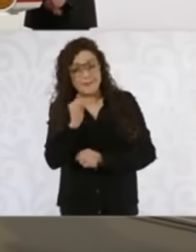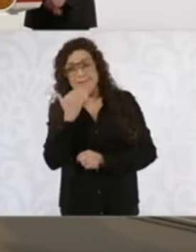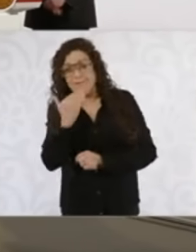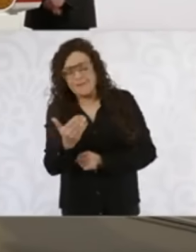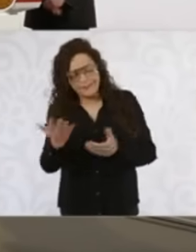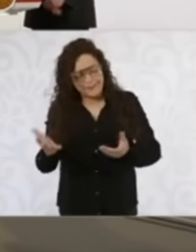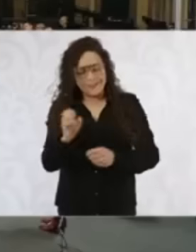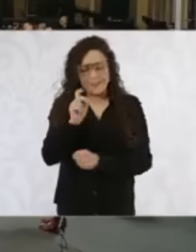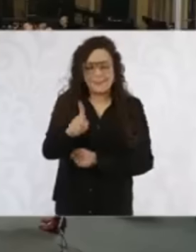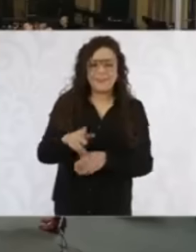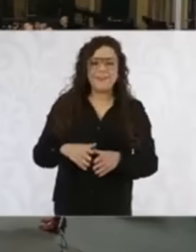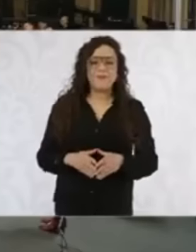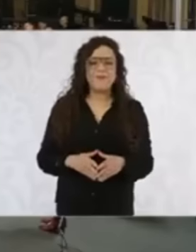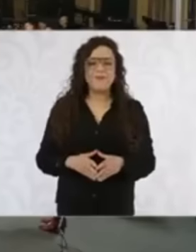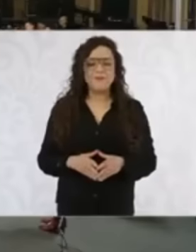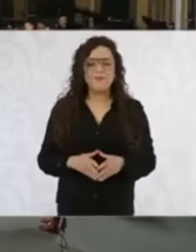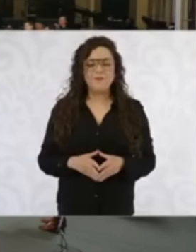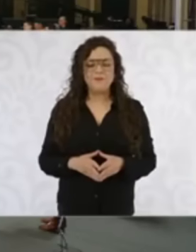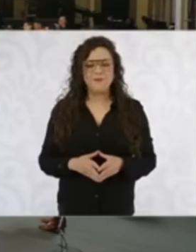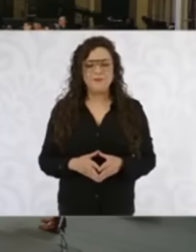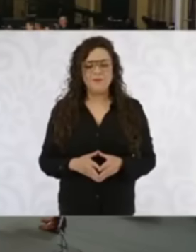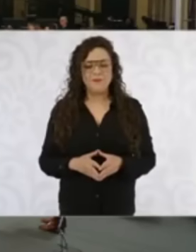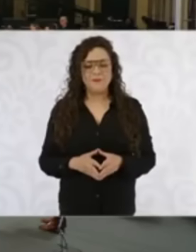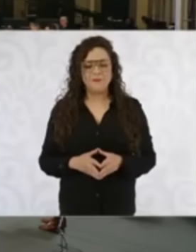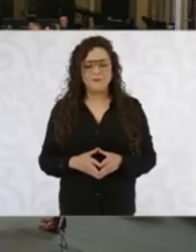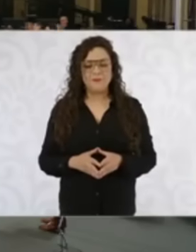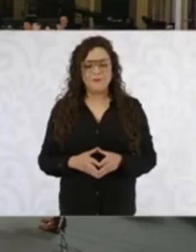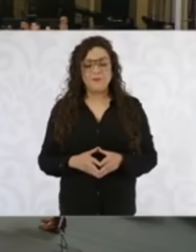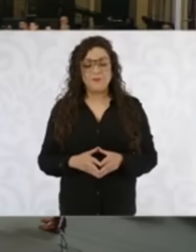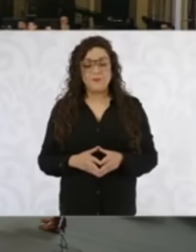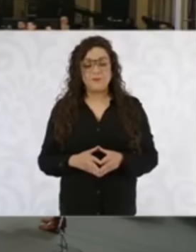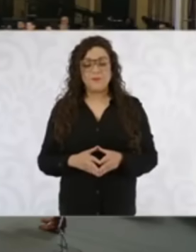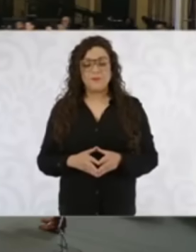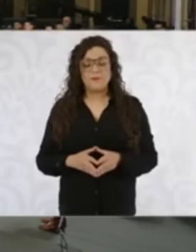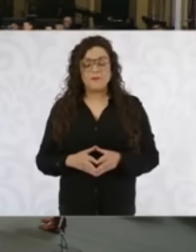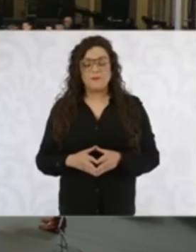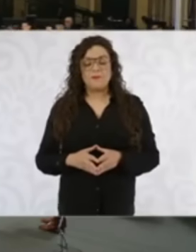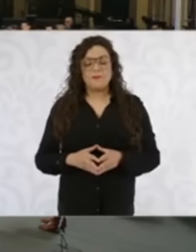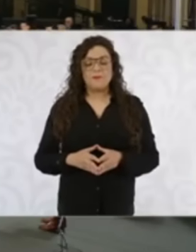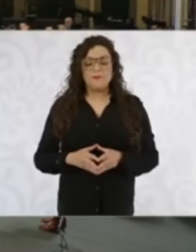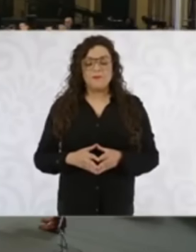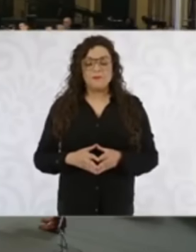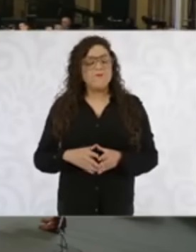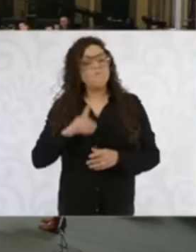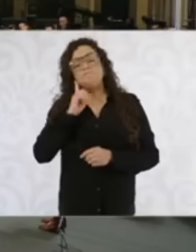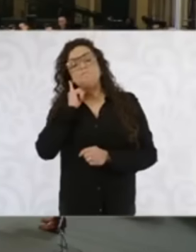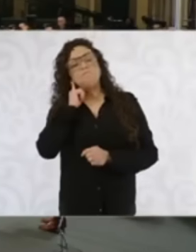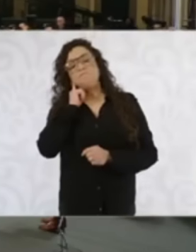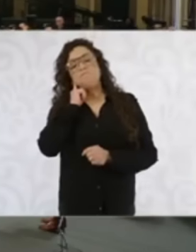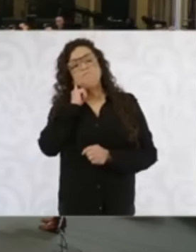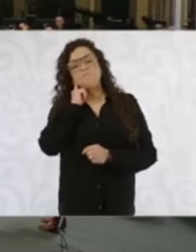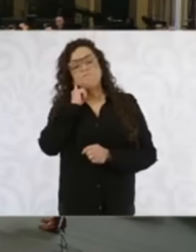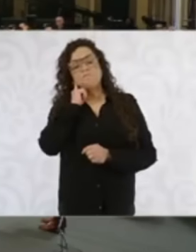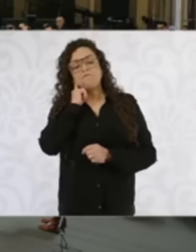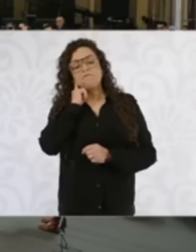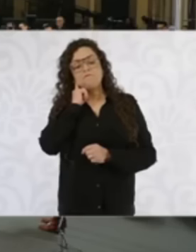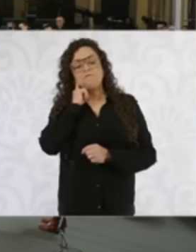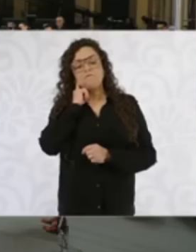un presupuesto muy responsable. ¿Qué más? Por ejemplo, estamos estimando un crecimiento económico de alrededor